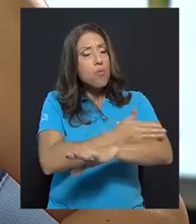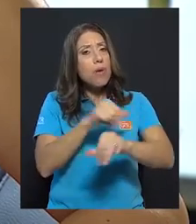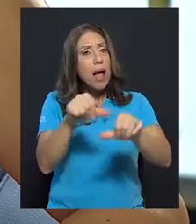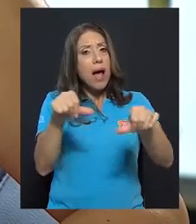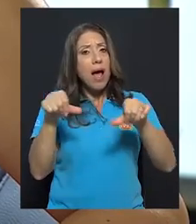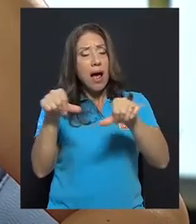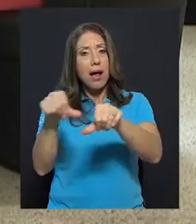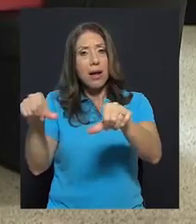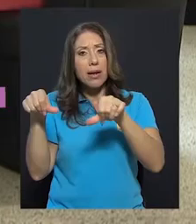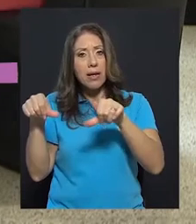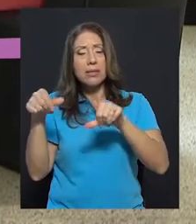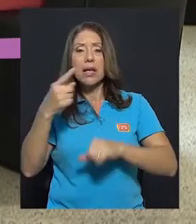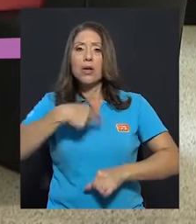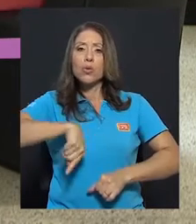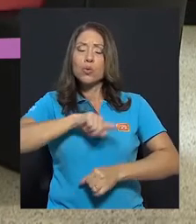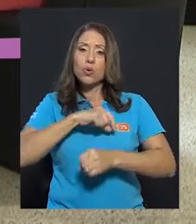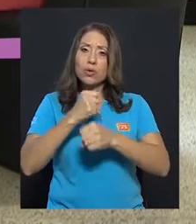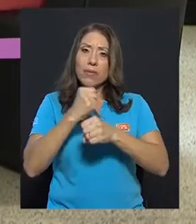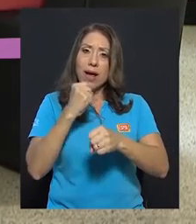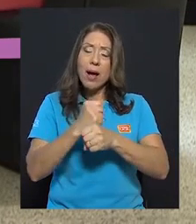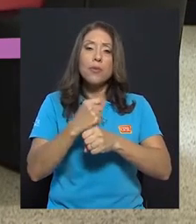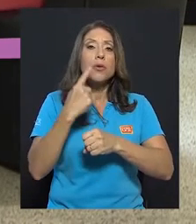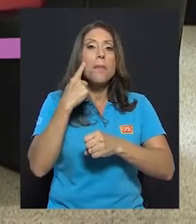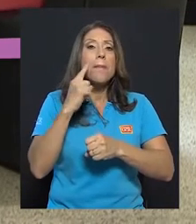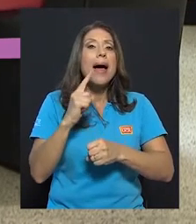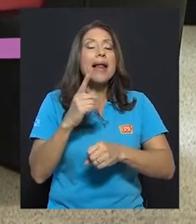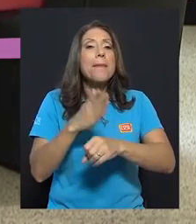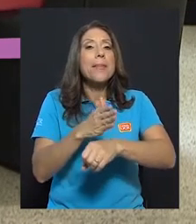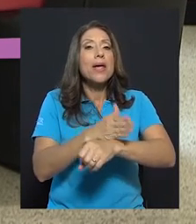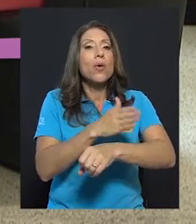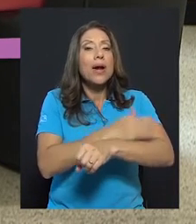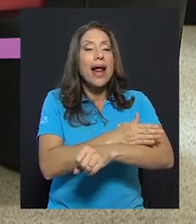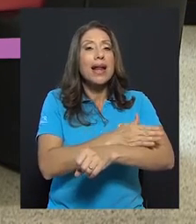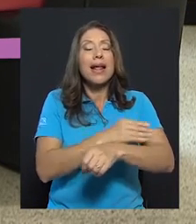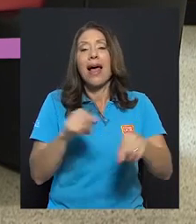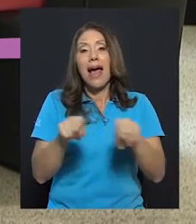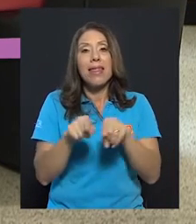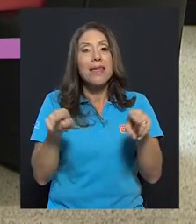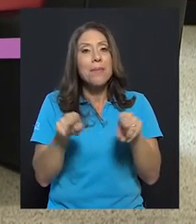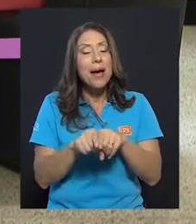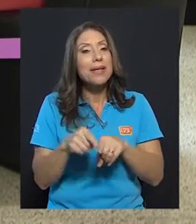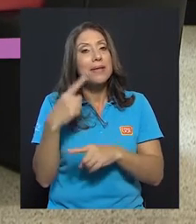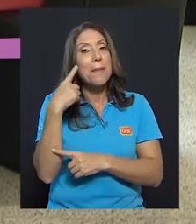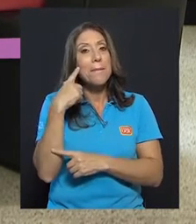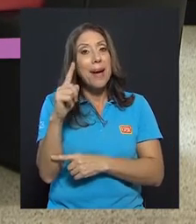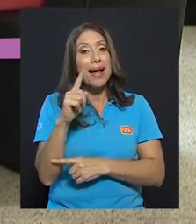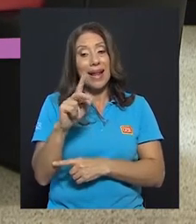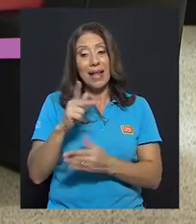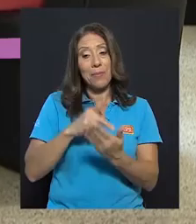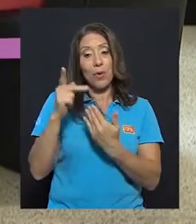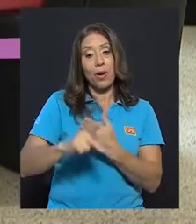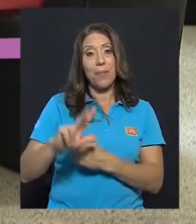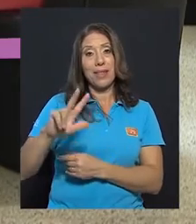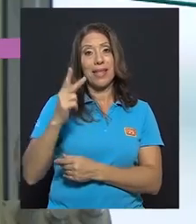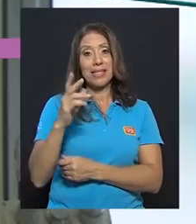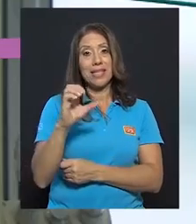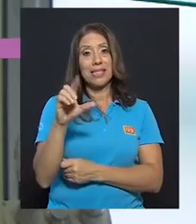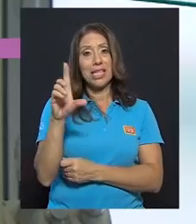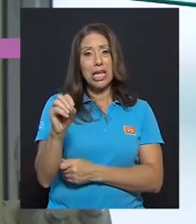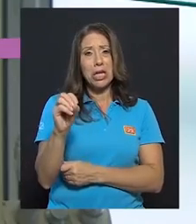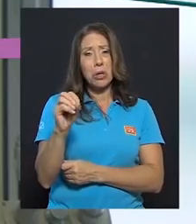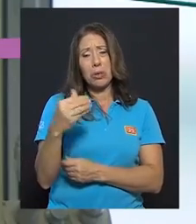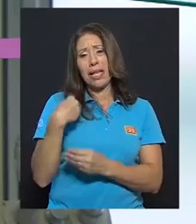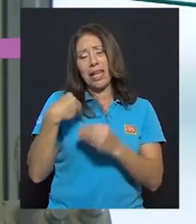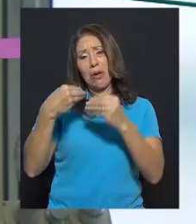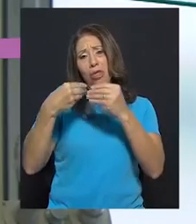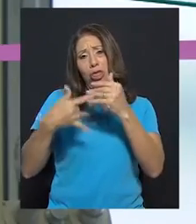donde trabajamos de manera importante por mejorar, además por descongestionar un poco el programa de tercer ciclo, que estaba muy cargado